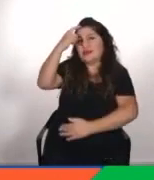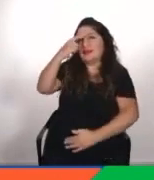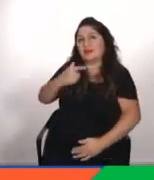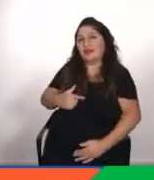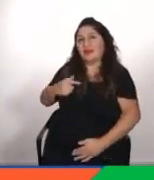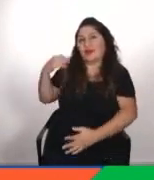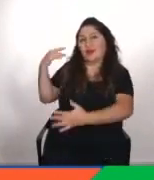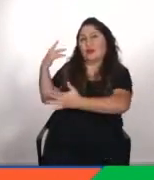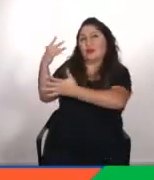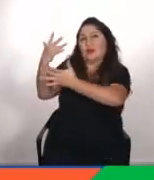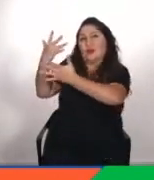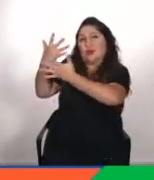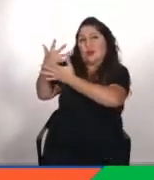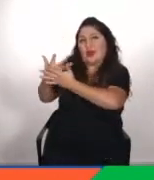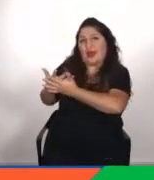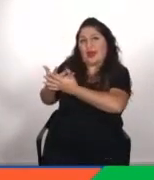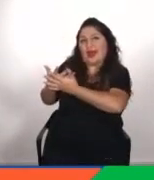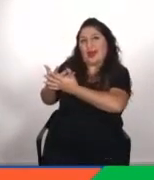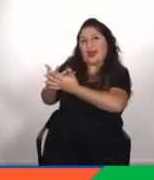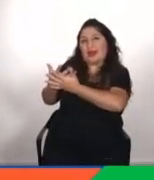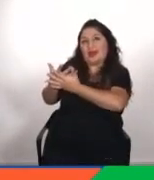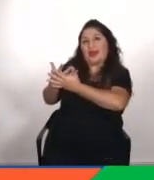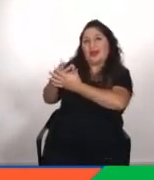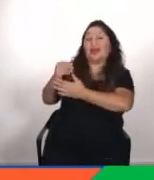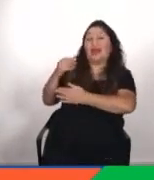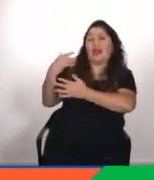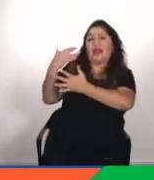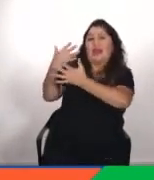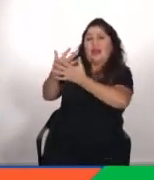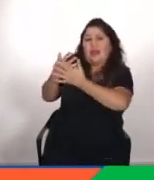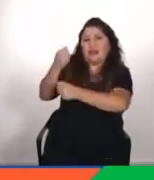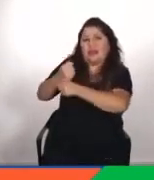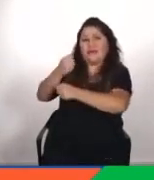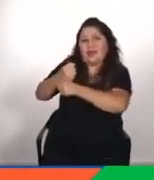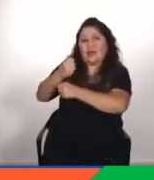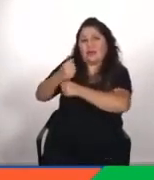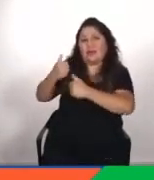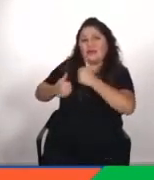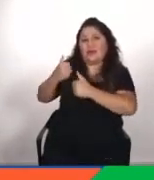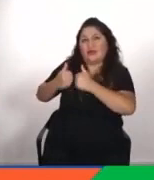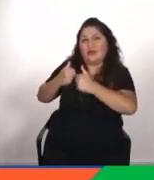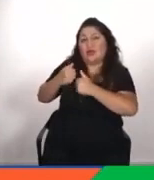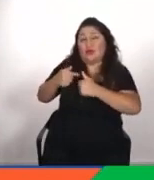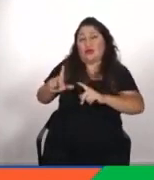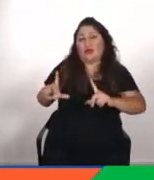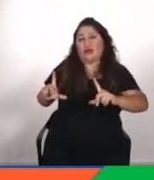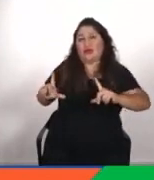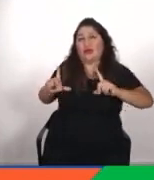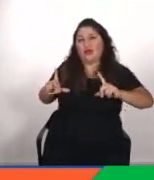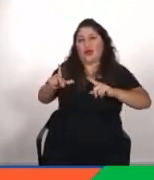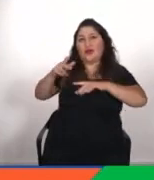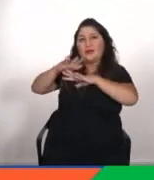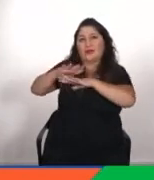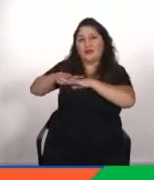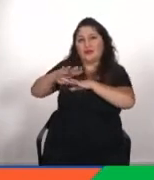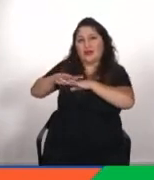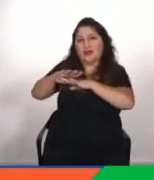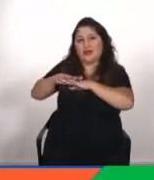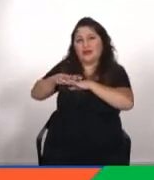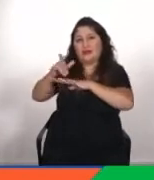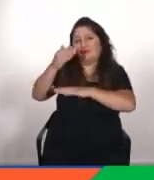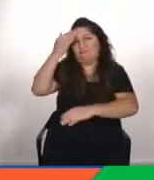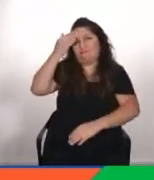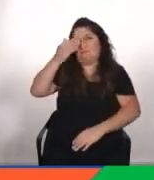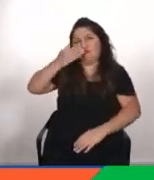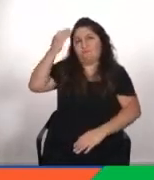experiencia desde stand-up a divulgación, matemático, yo sé que tienes un doctorado incluso en matemáticas, un prodigio de las matemáticas, pero